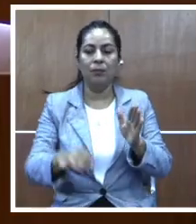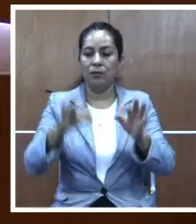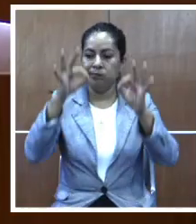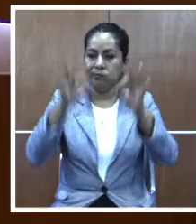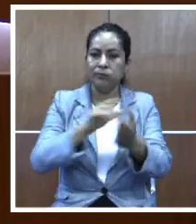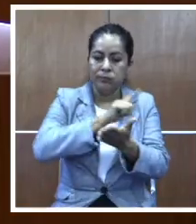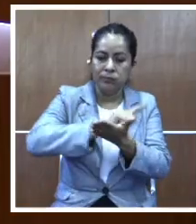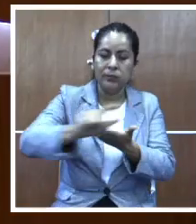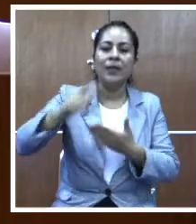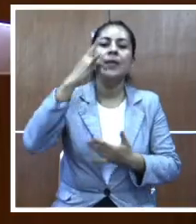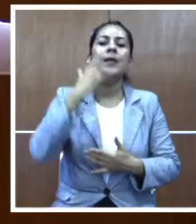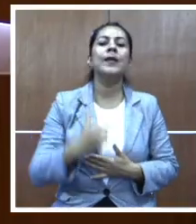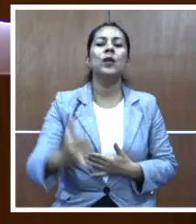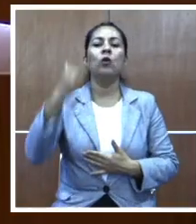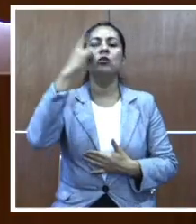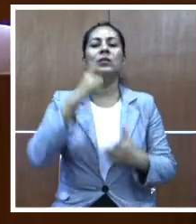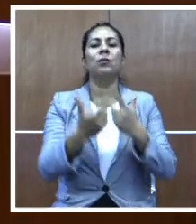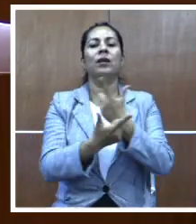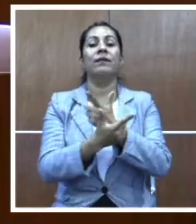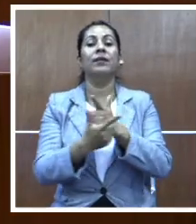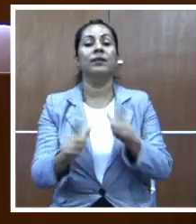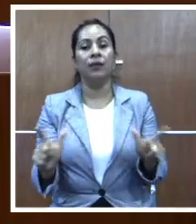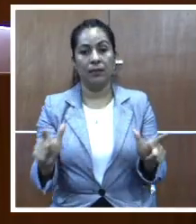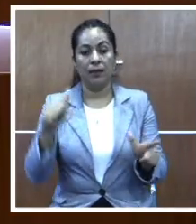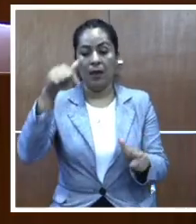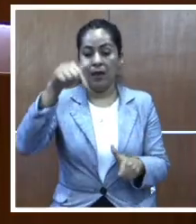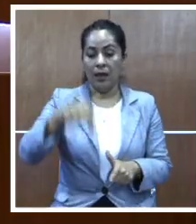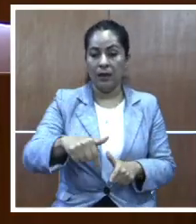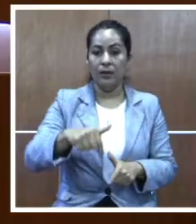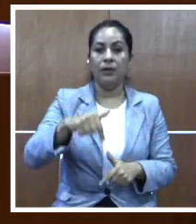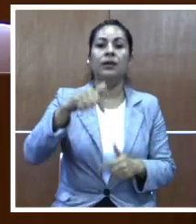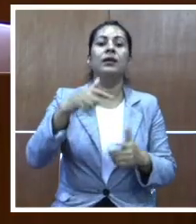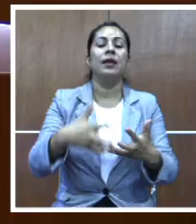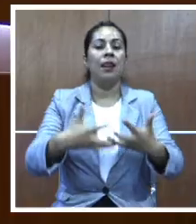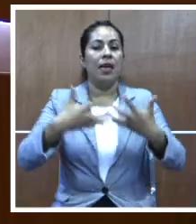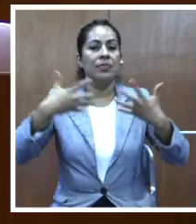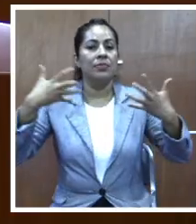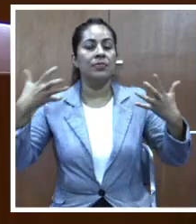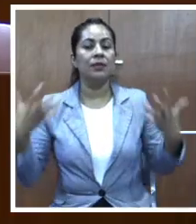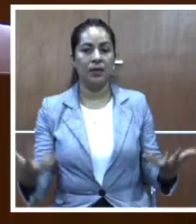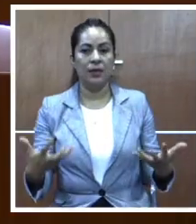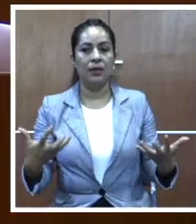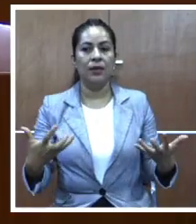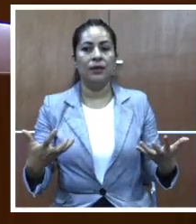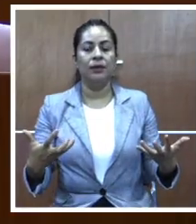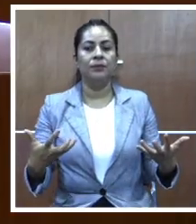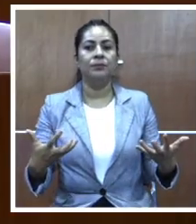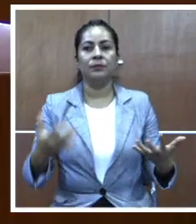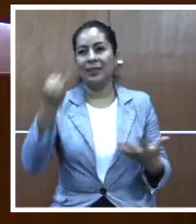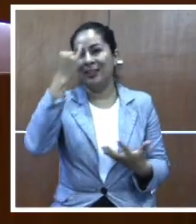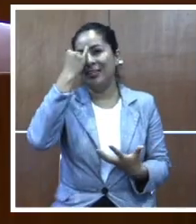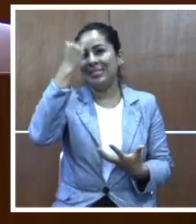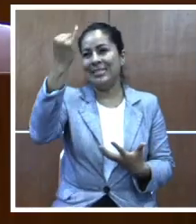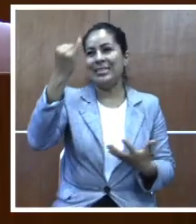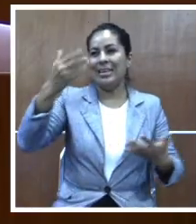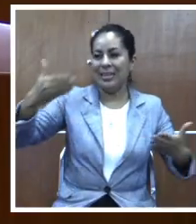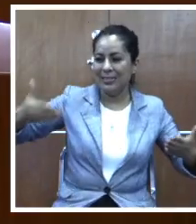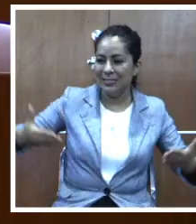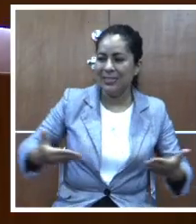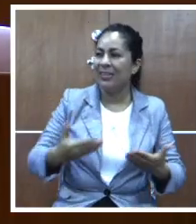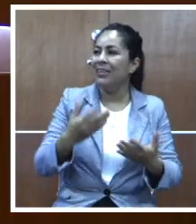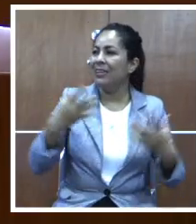y de lucha por la libertad. Aquí, en la tierra, surgieron los